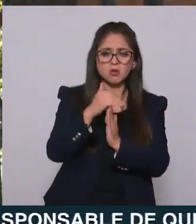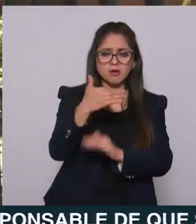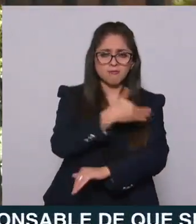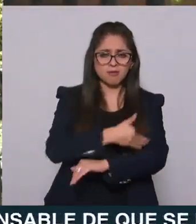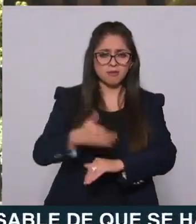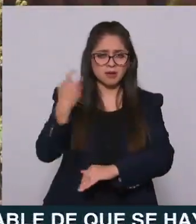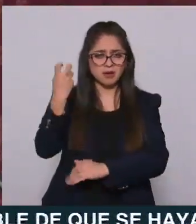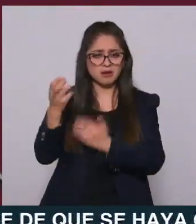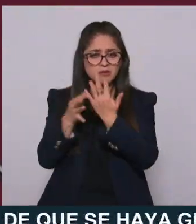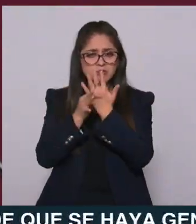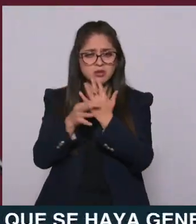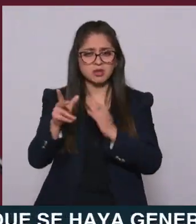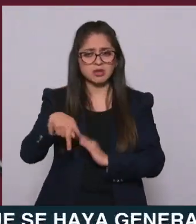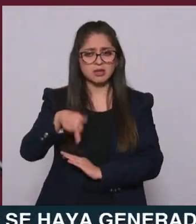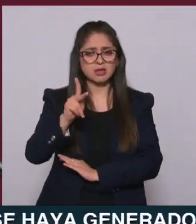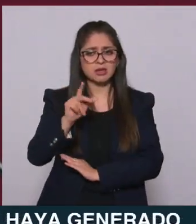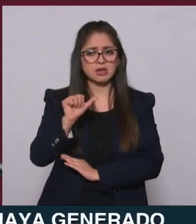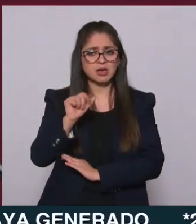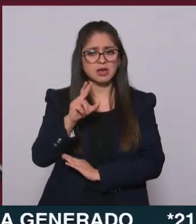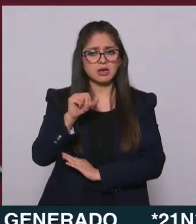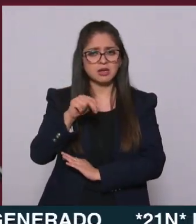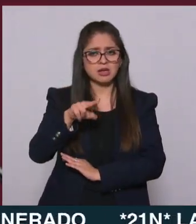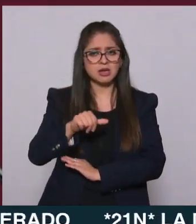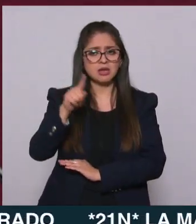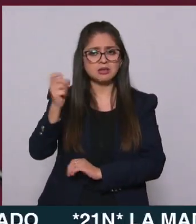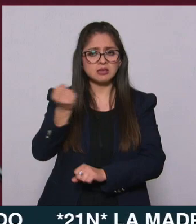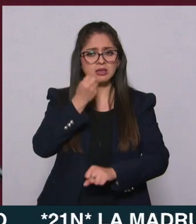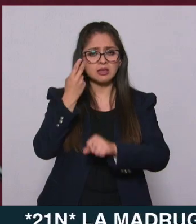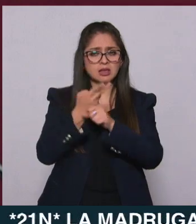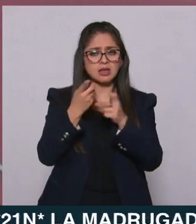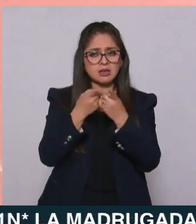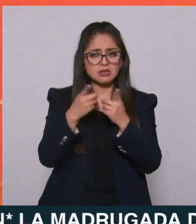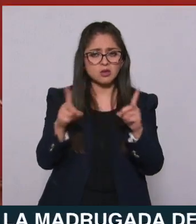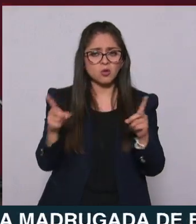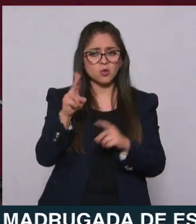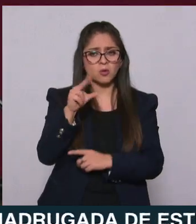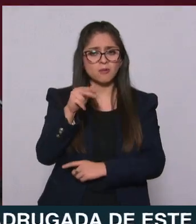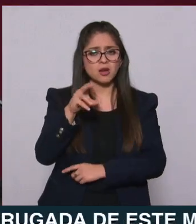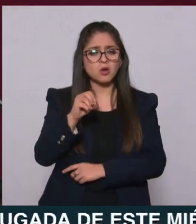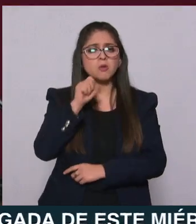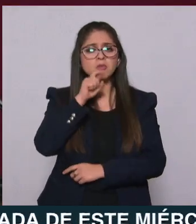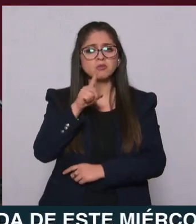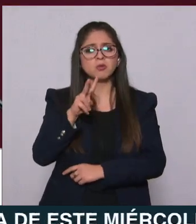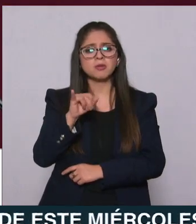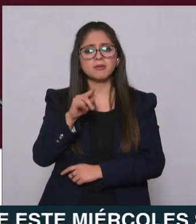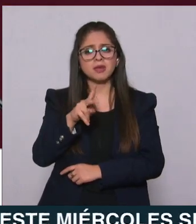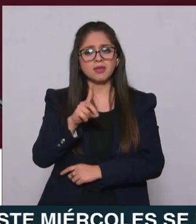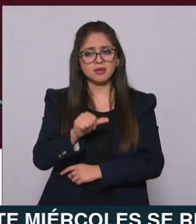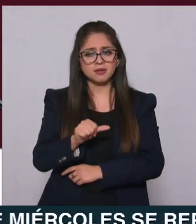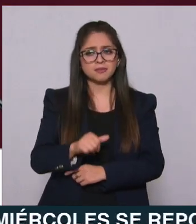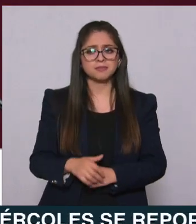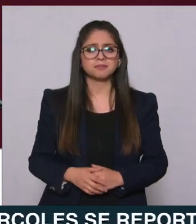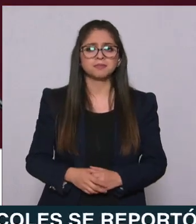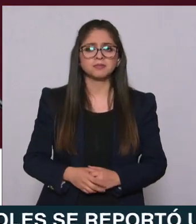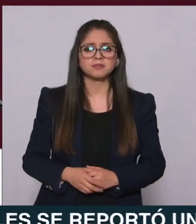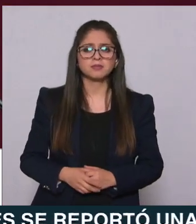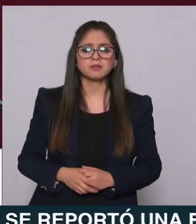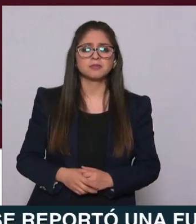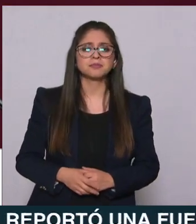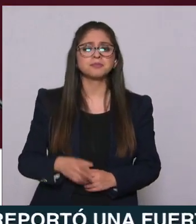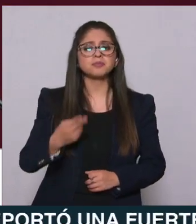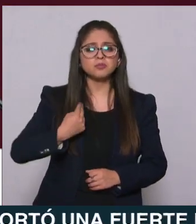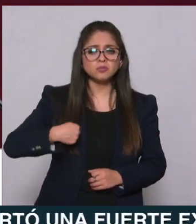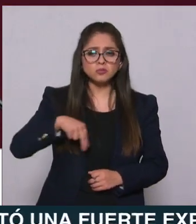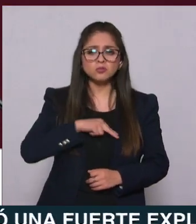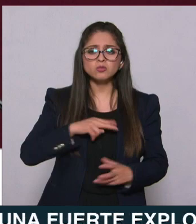indicó Karina Arbizu Machado, secretaria de Desarrollo Urbano y Vivienda. Además, vamos a fomentar esquemas distintos a la